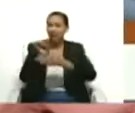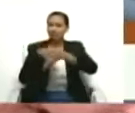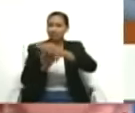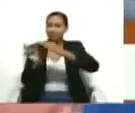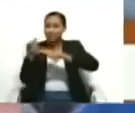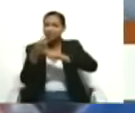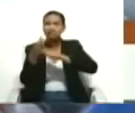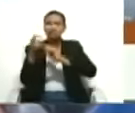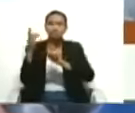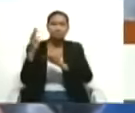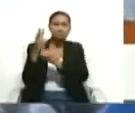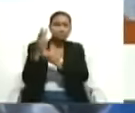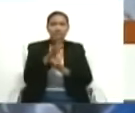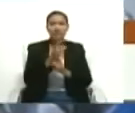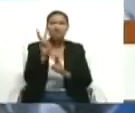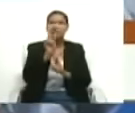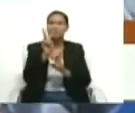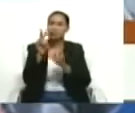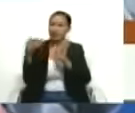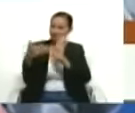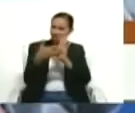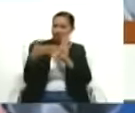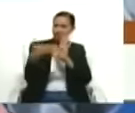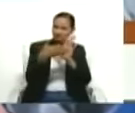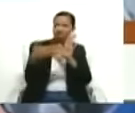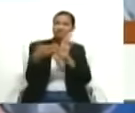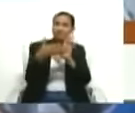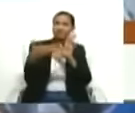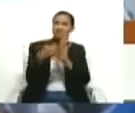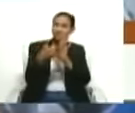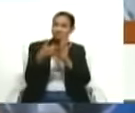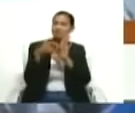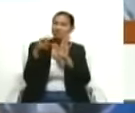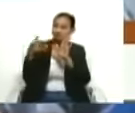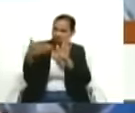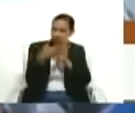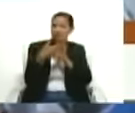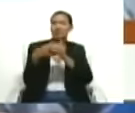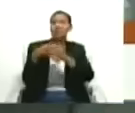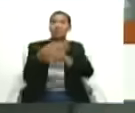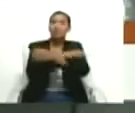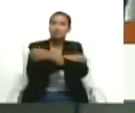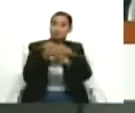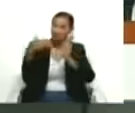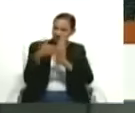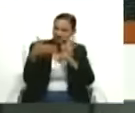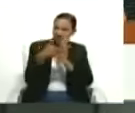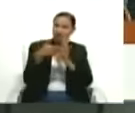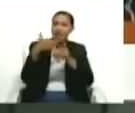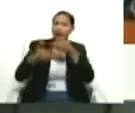para ejecutar el despojo imperialista de nuestro territorio de la Guayana Esequiba.